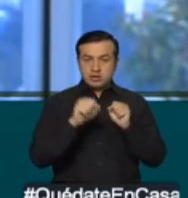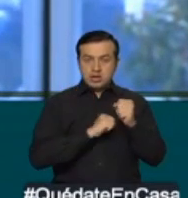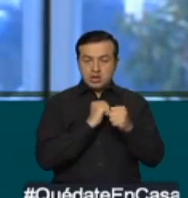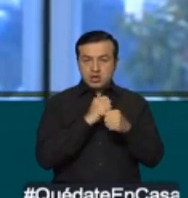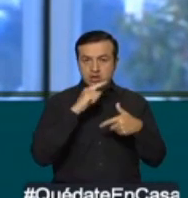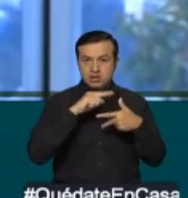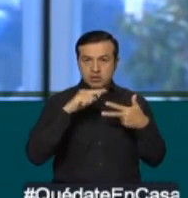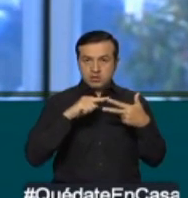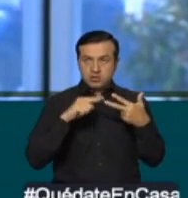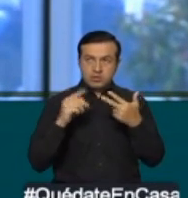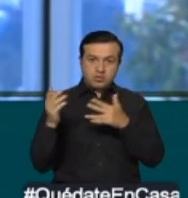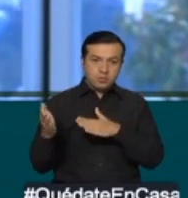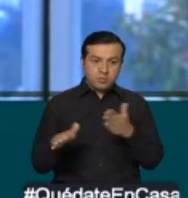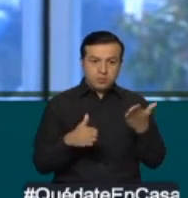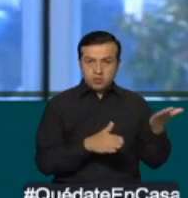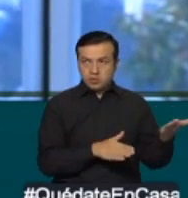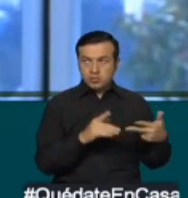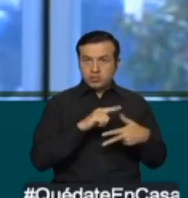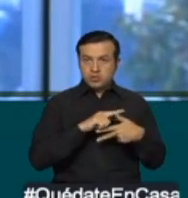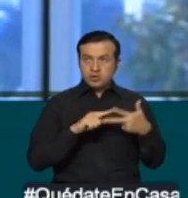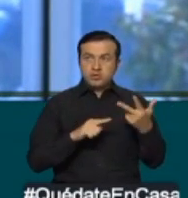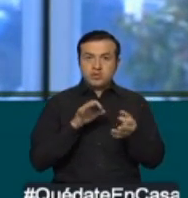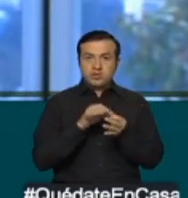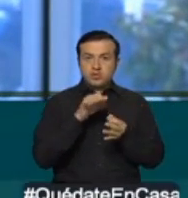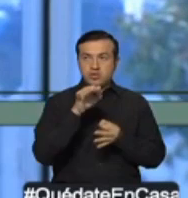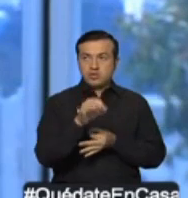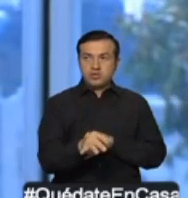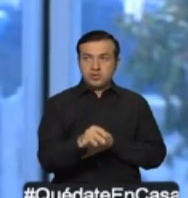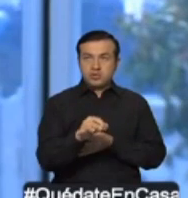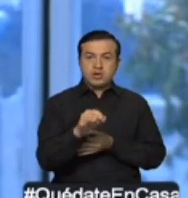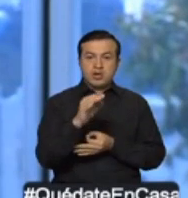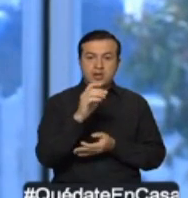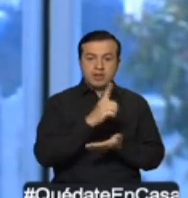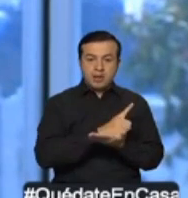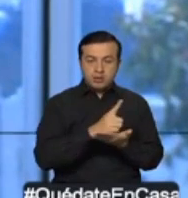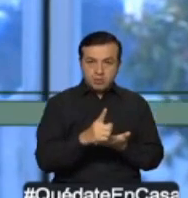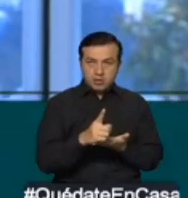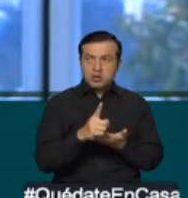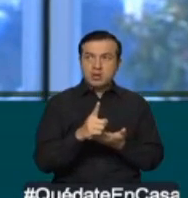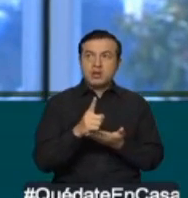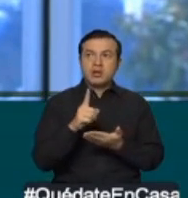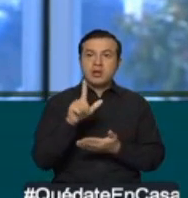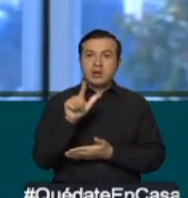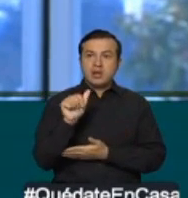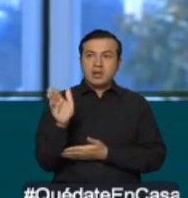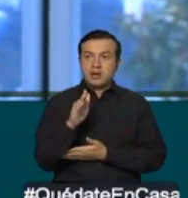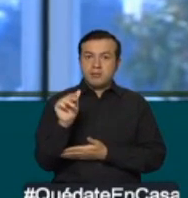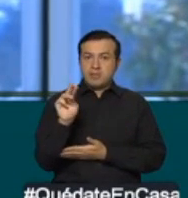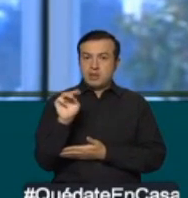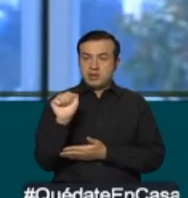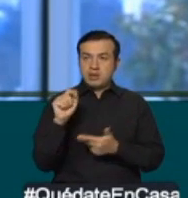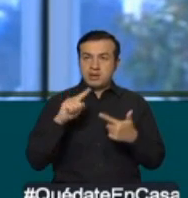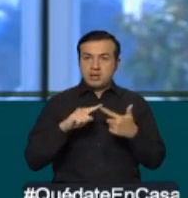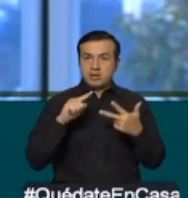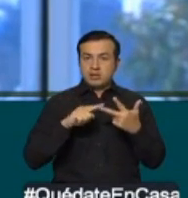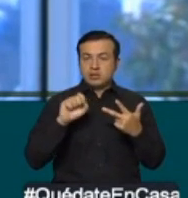de edad pertenecen a cantones como daule lamanna salitre